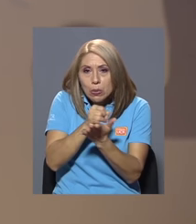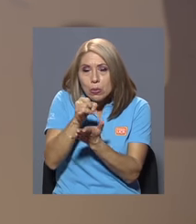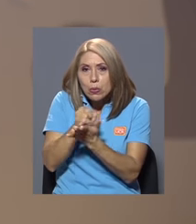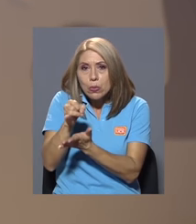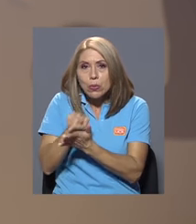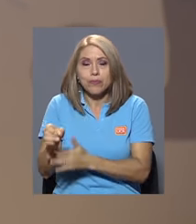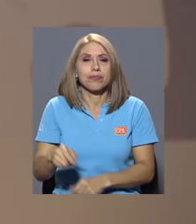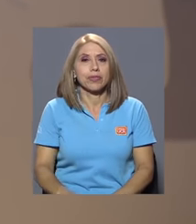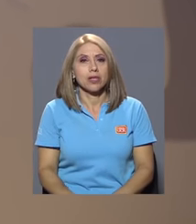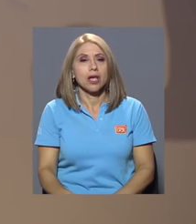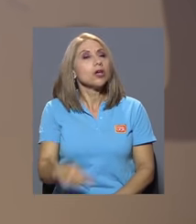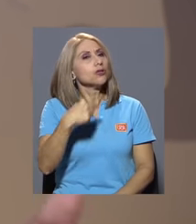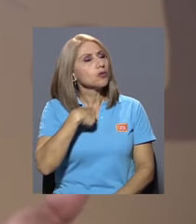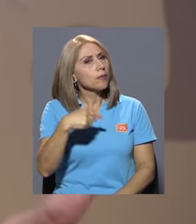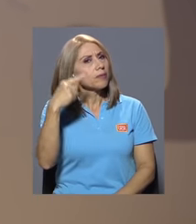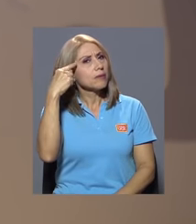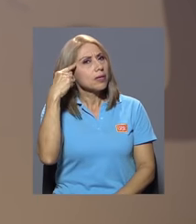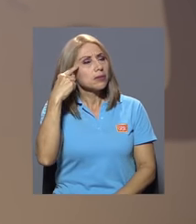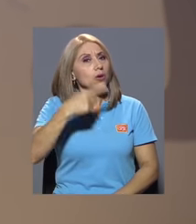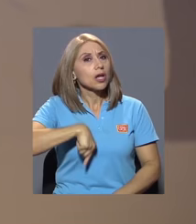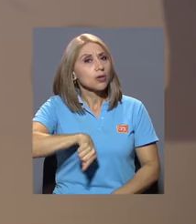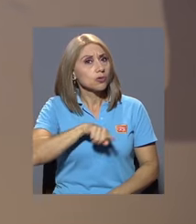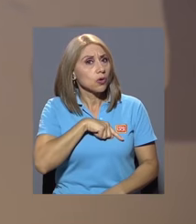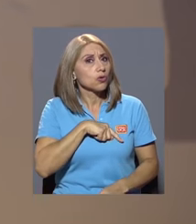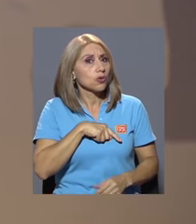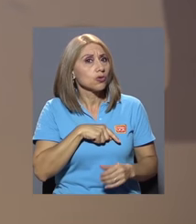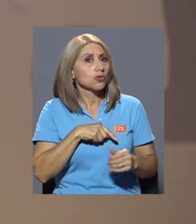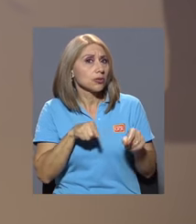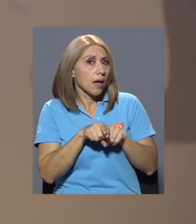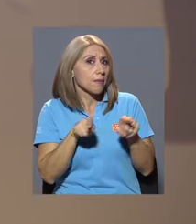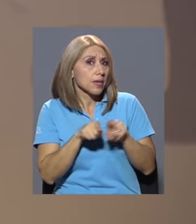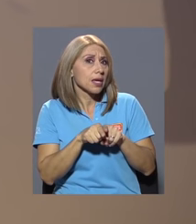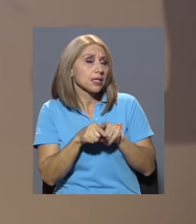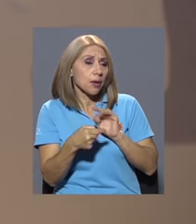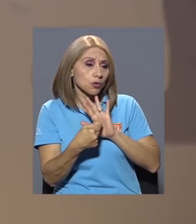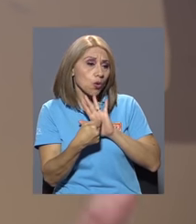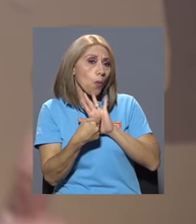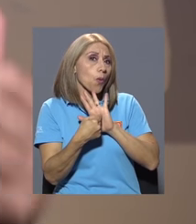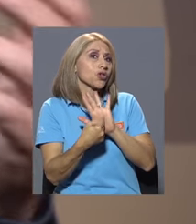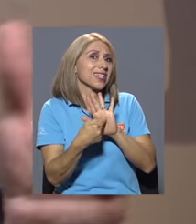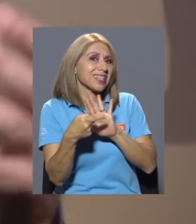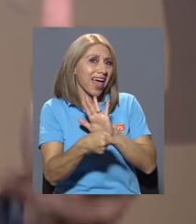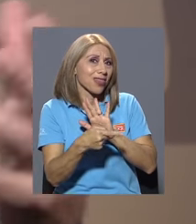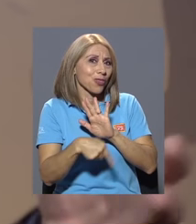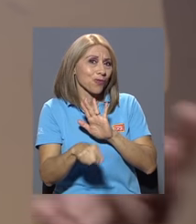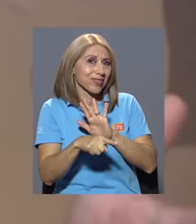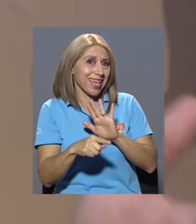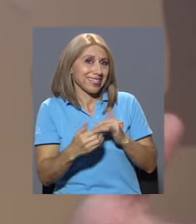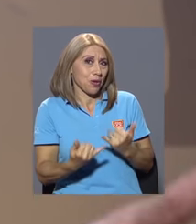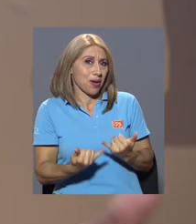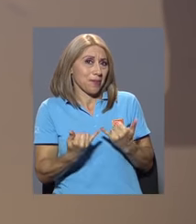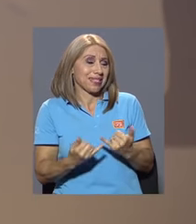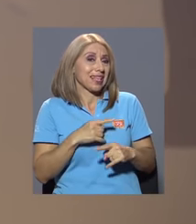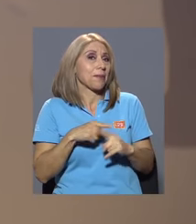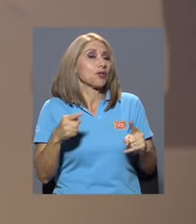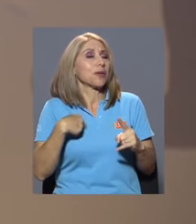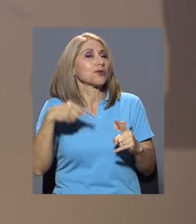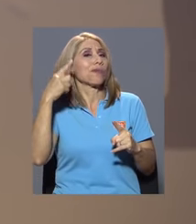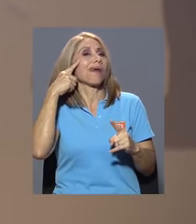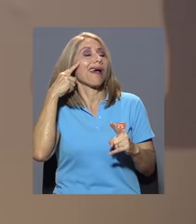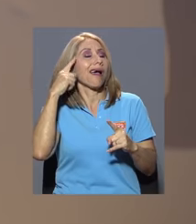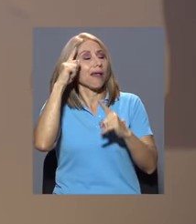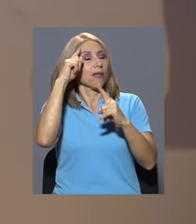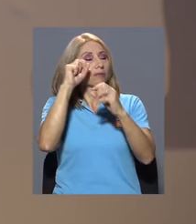temas en donde estamos también proyectando, usted dice que es sobre el presente, pero nos estamos proyectando a un